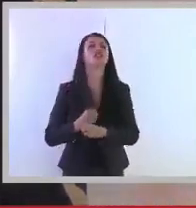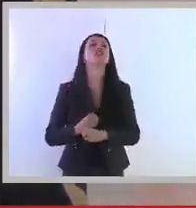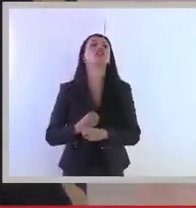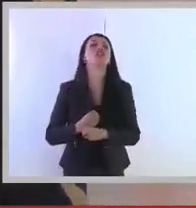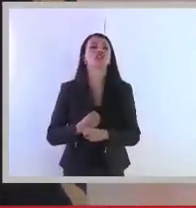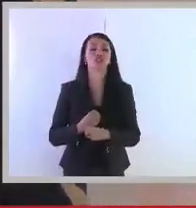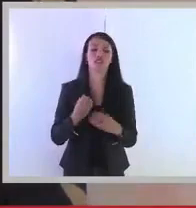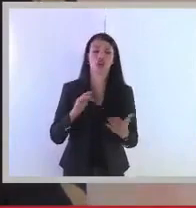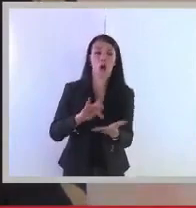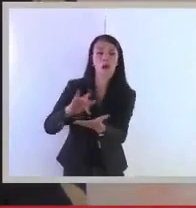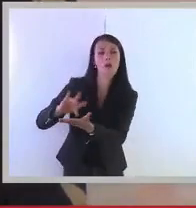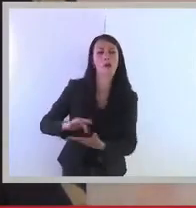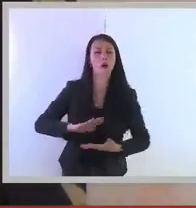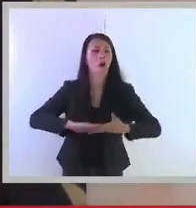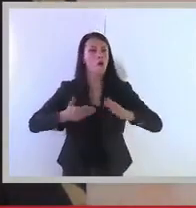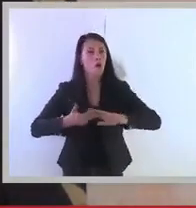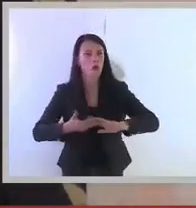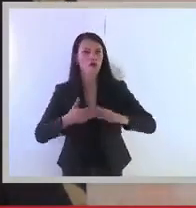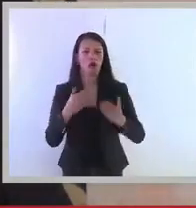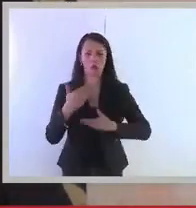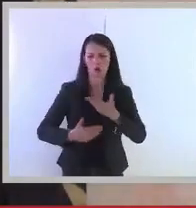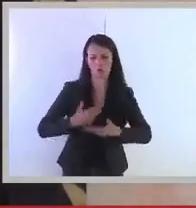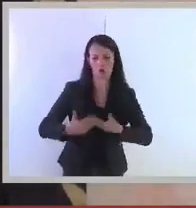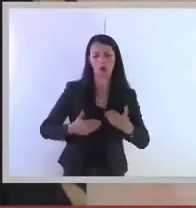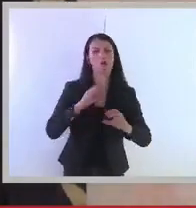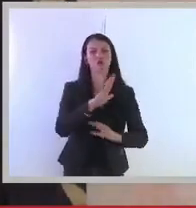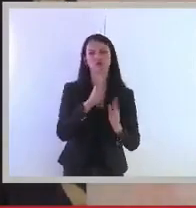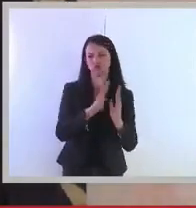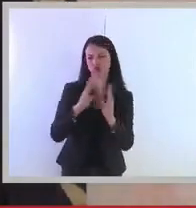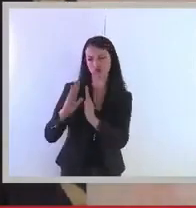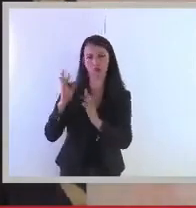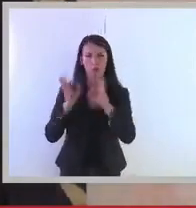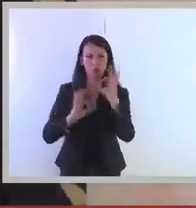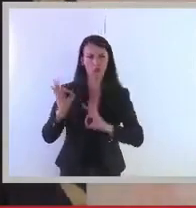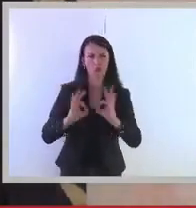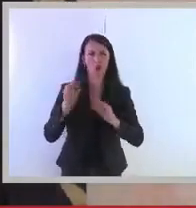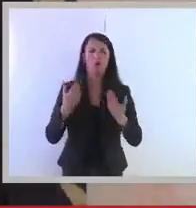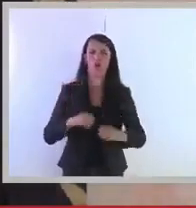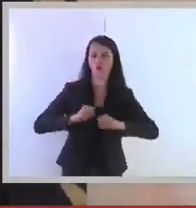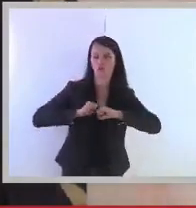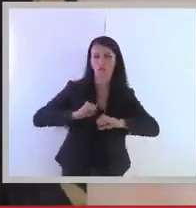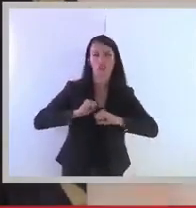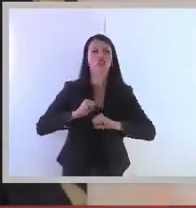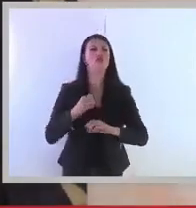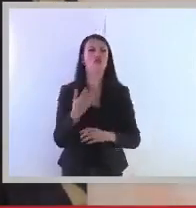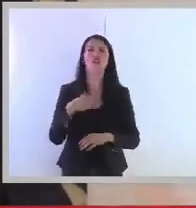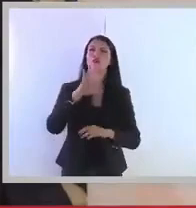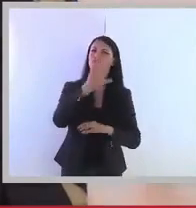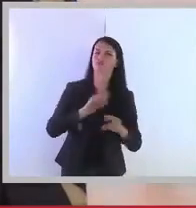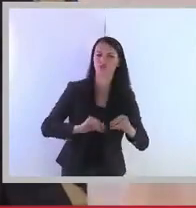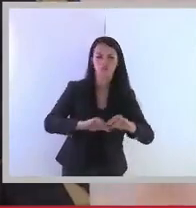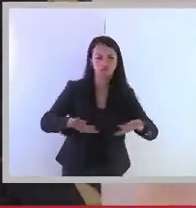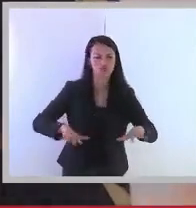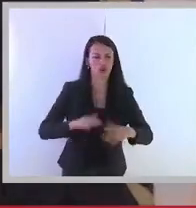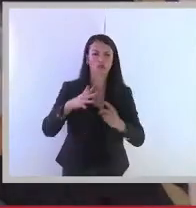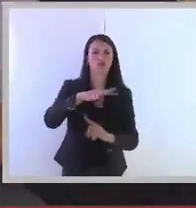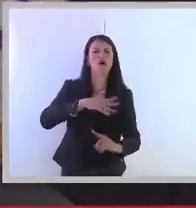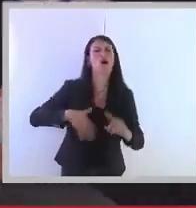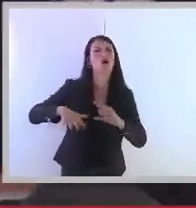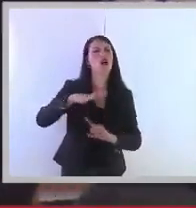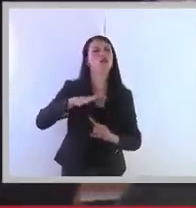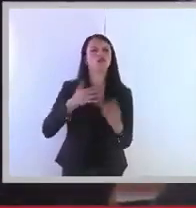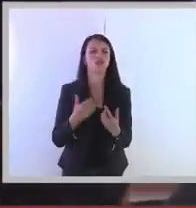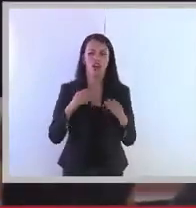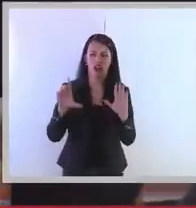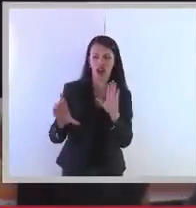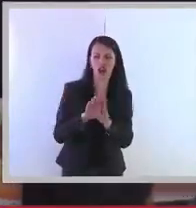las comunidades ni los procesos organizados que defienden el territorio y el ambiente, ¿qué vamos a hacer con la nueva ley minera